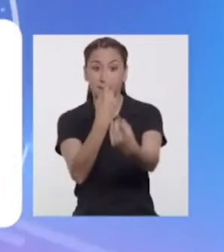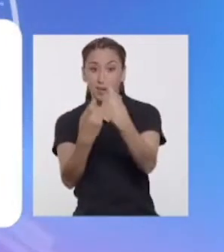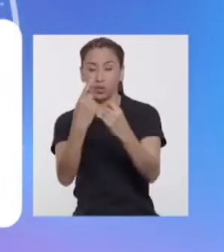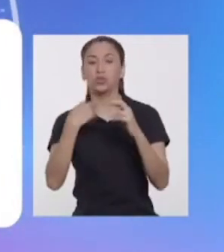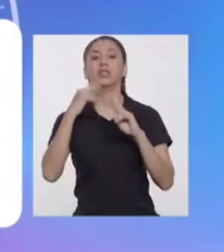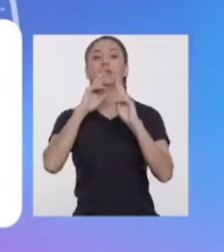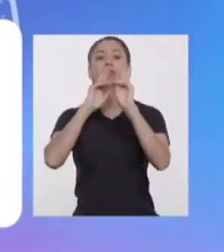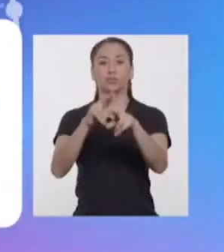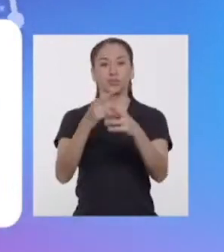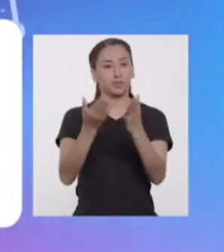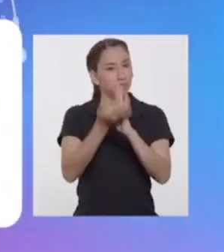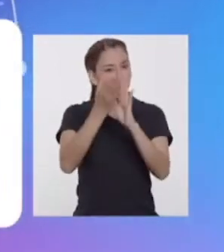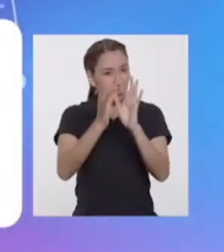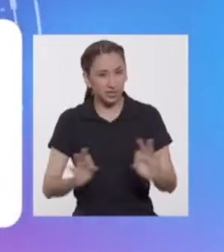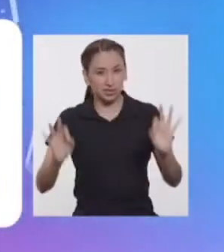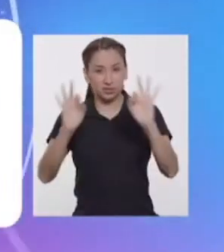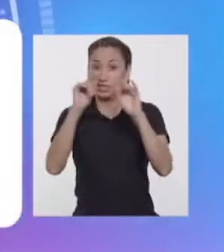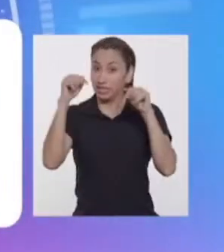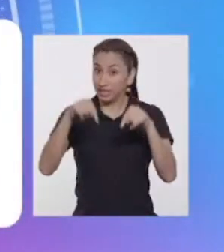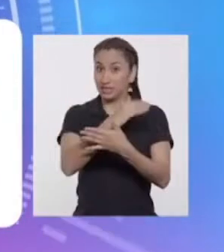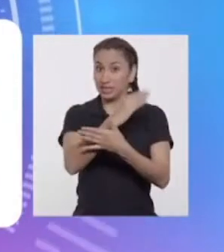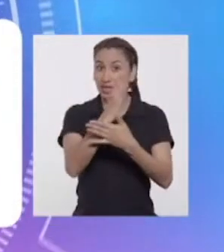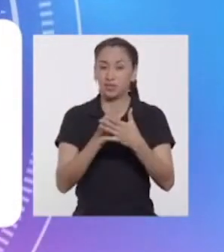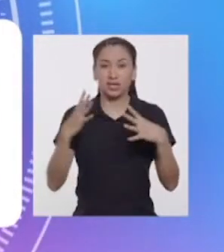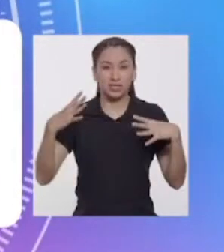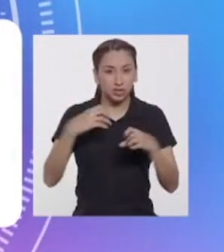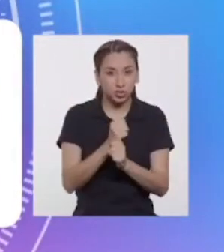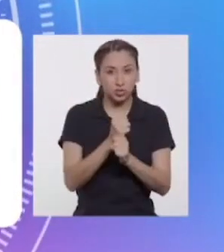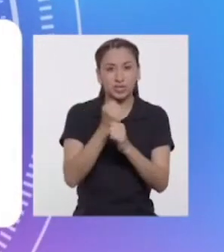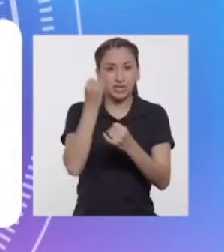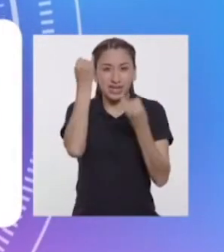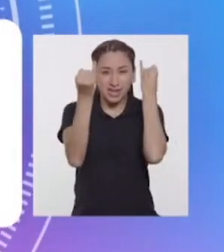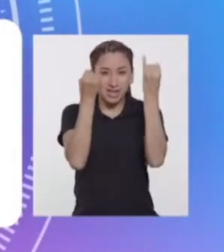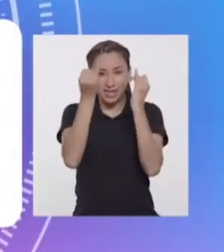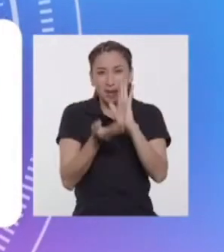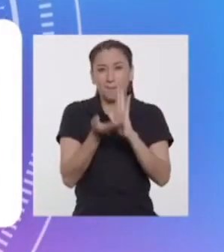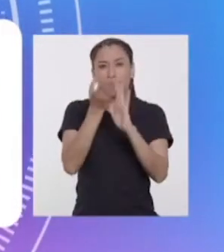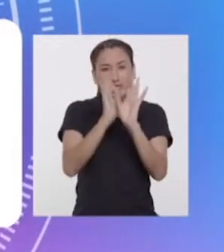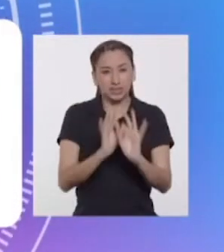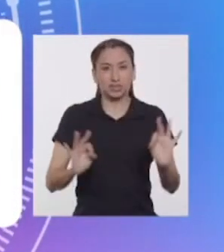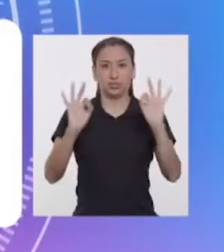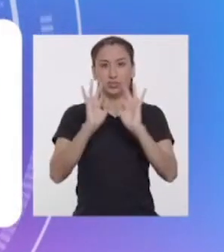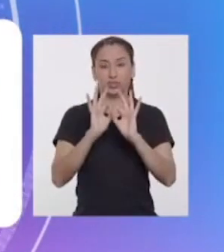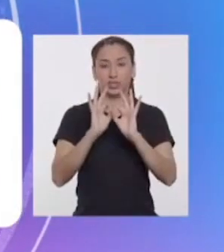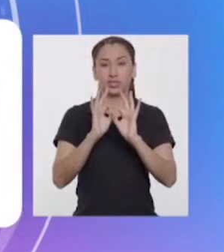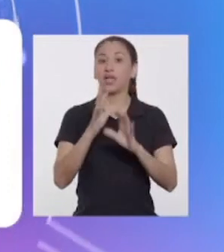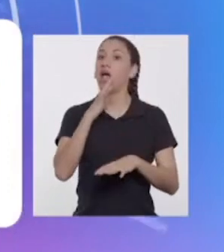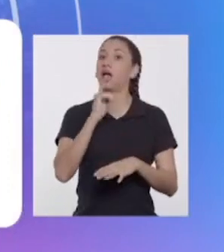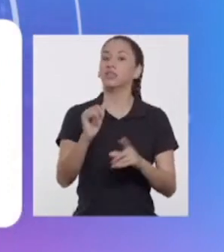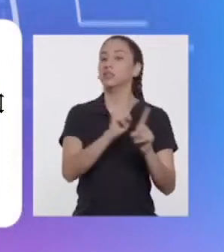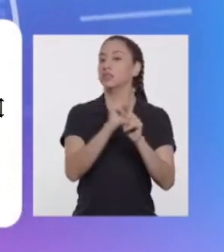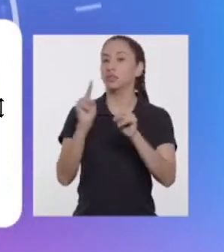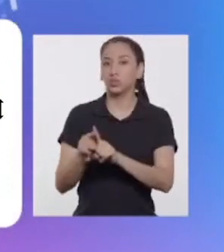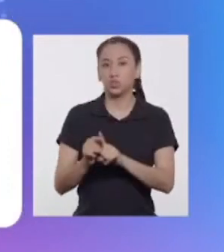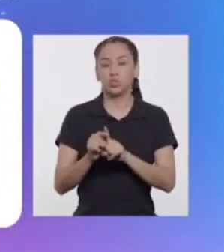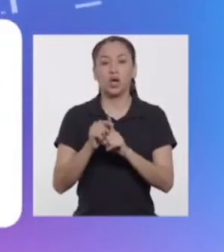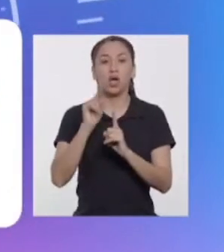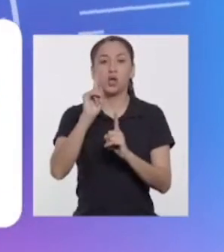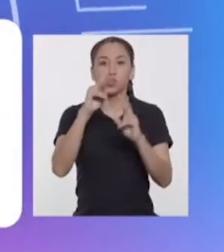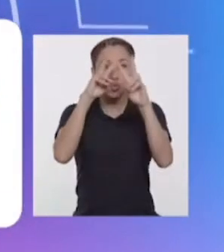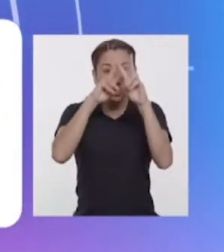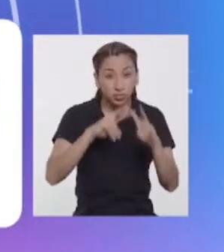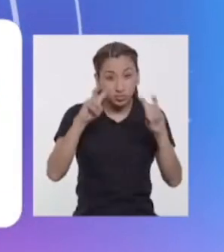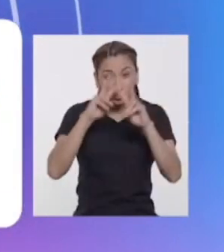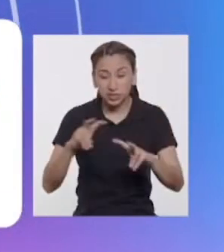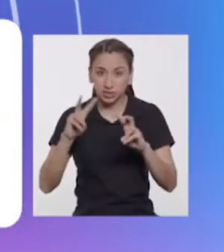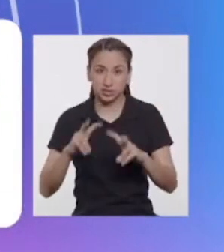sus preguntas. Lo más importante de esta parte es resumir bien las ideas más importantes, así como reflexionar sobre